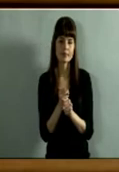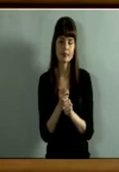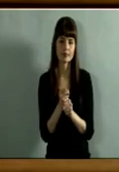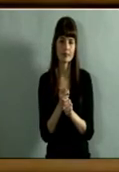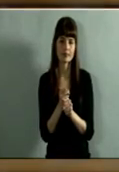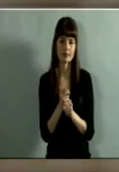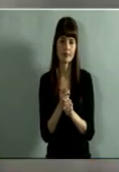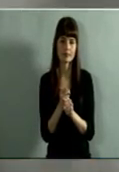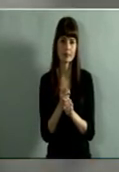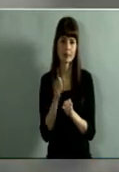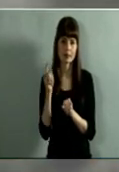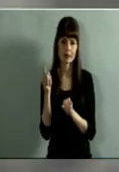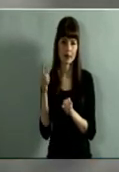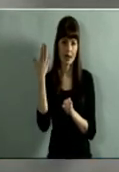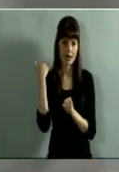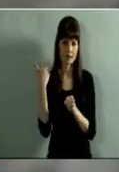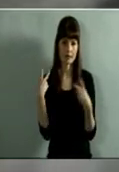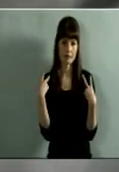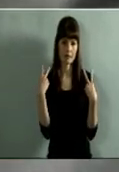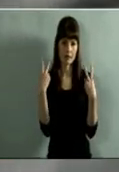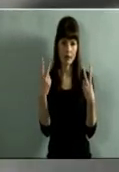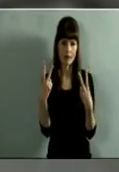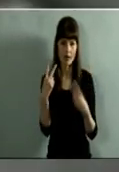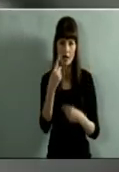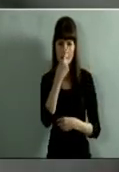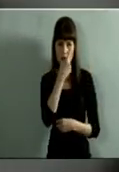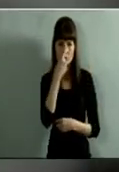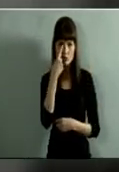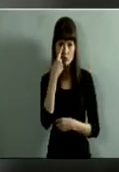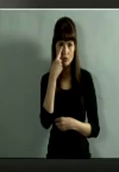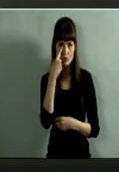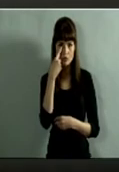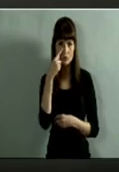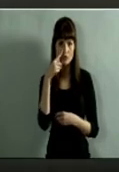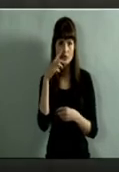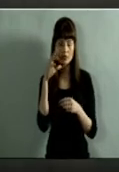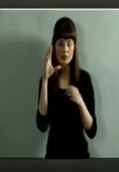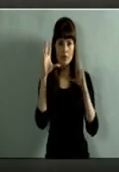Venía de viaje y de repente se me nubló toda la vista